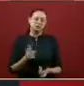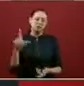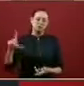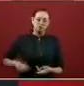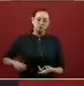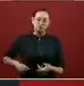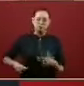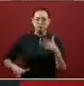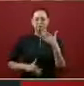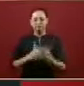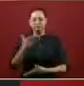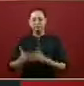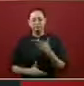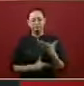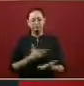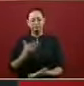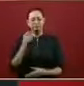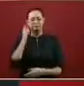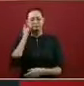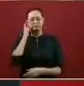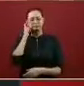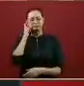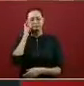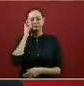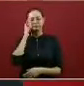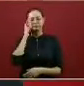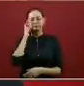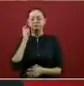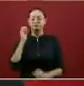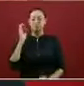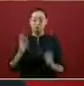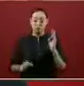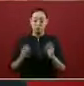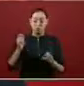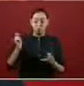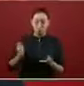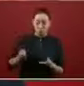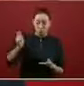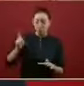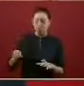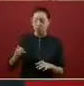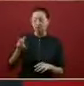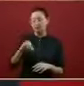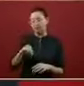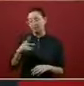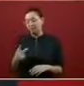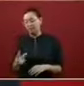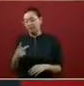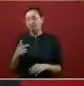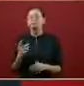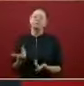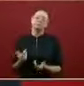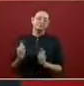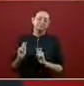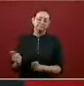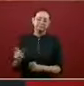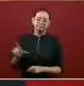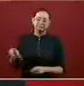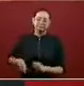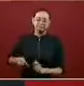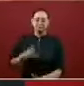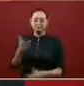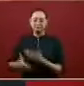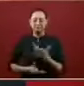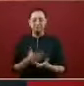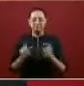de servidores públicos, porque un juez es un servidor público, un ministerio público, lo mismo, el